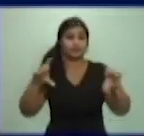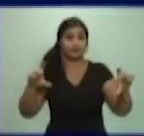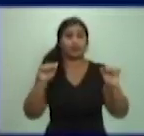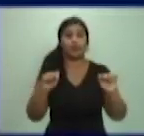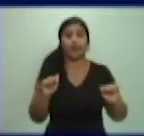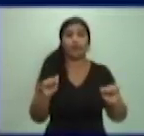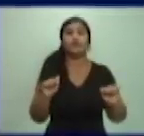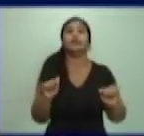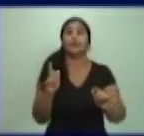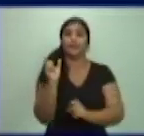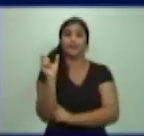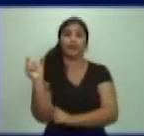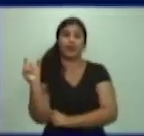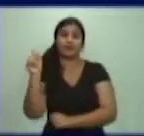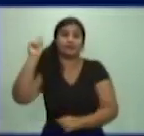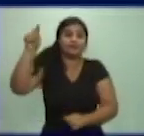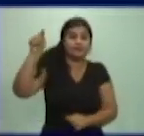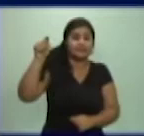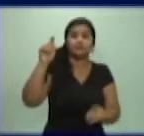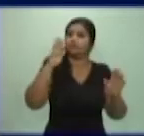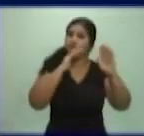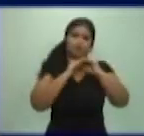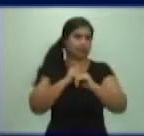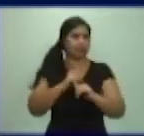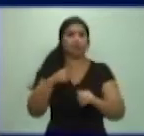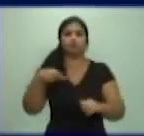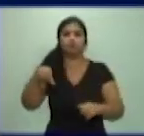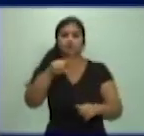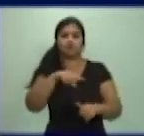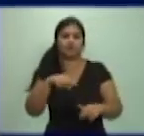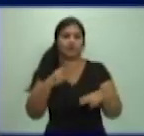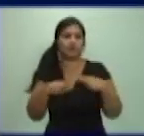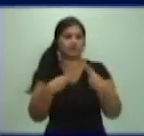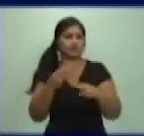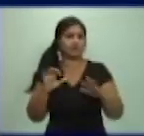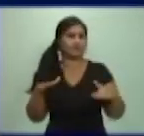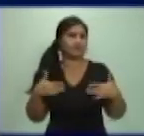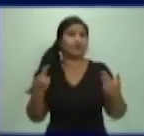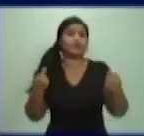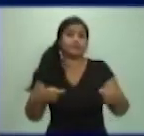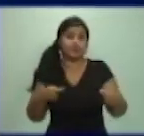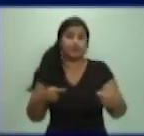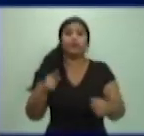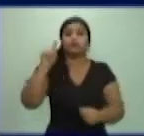las tildes, hablando metafóricamente, y usted debe colocarlas en el lugar correcto,